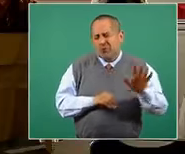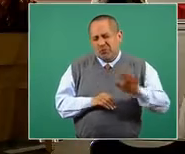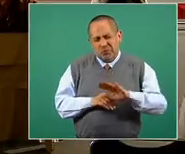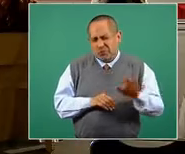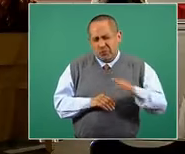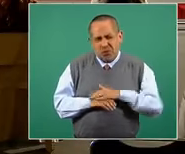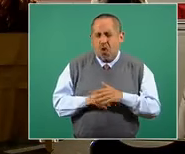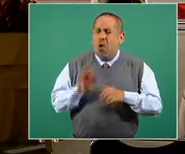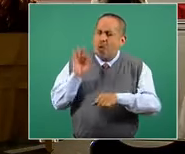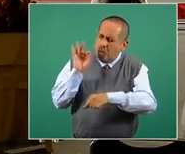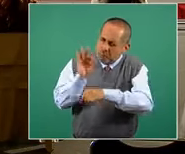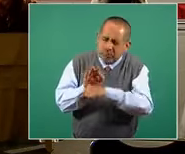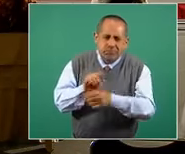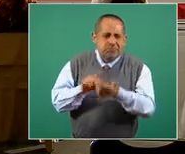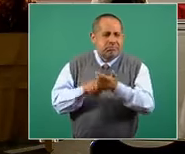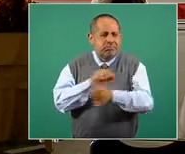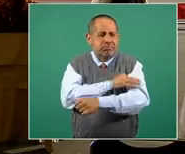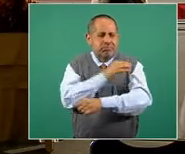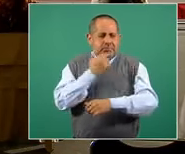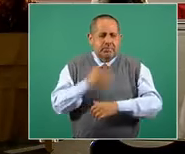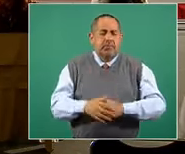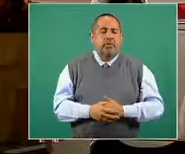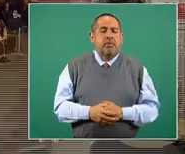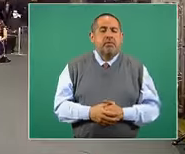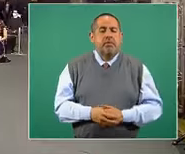para protegerles.